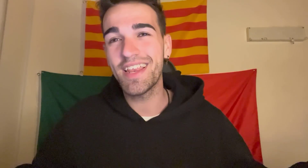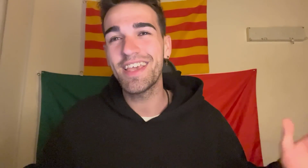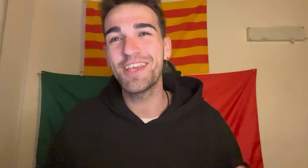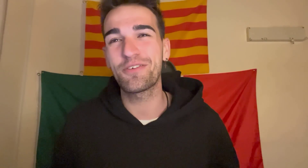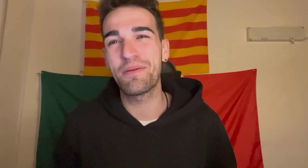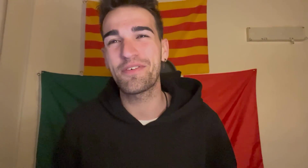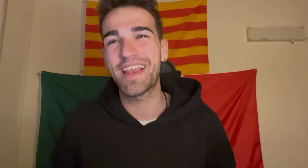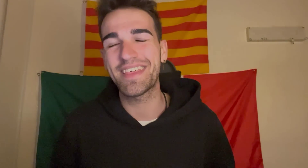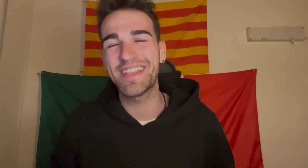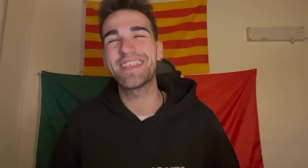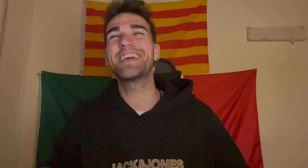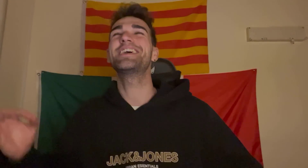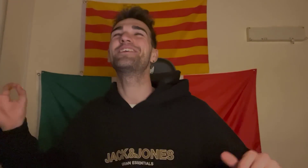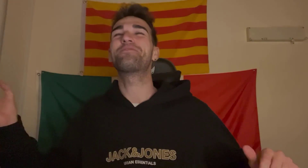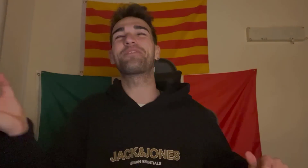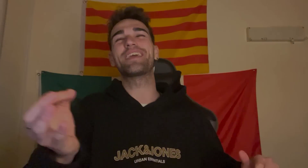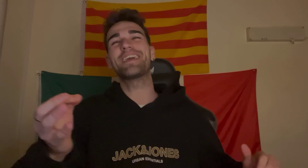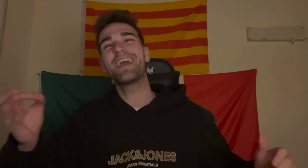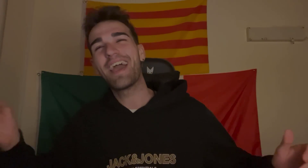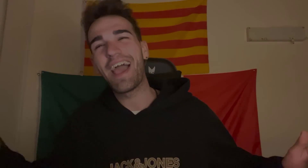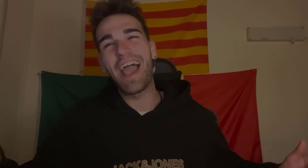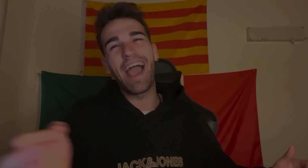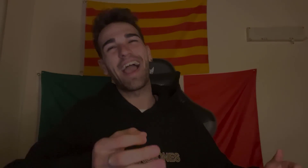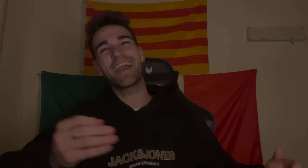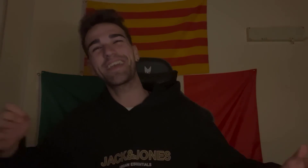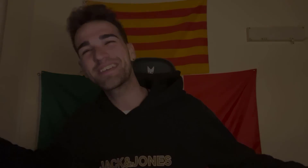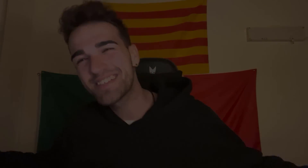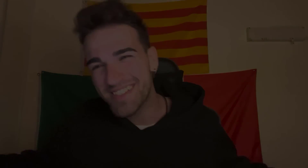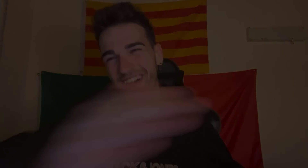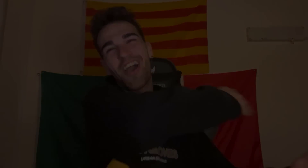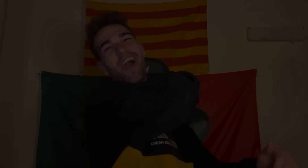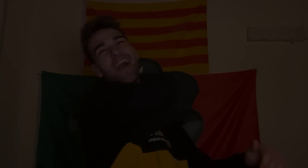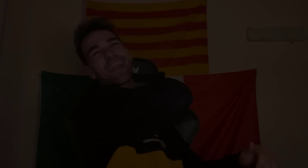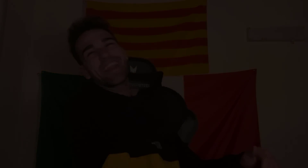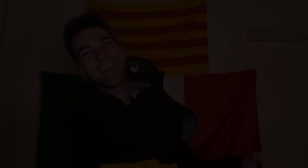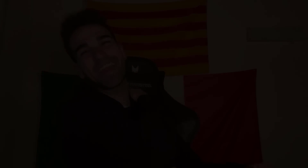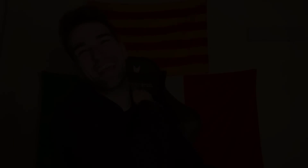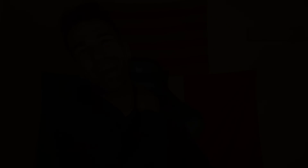Mark Style y nos vemos en la siguiente reaction.